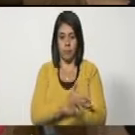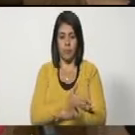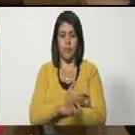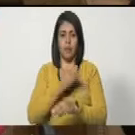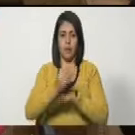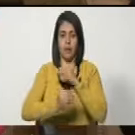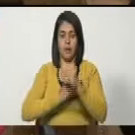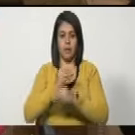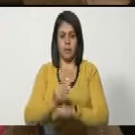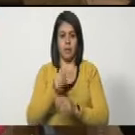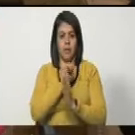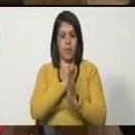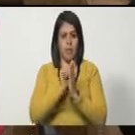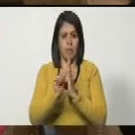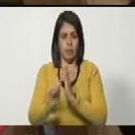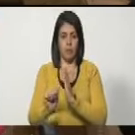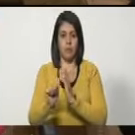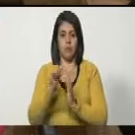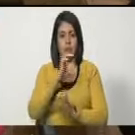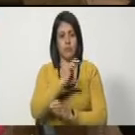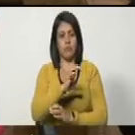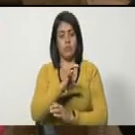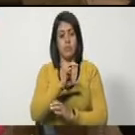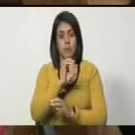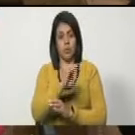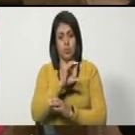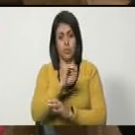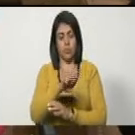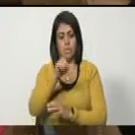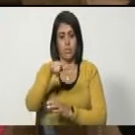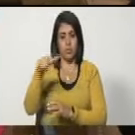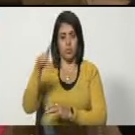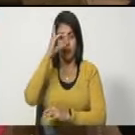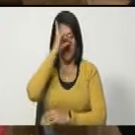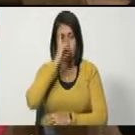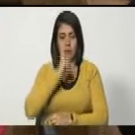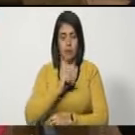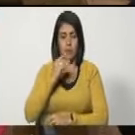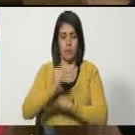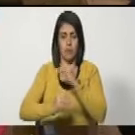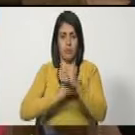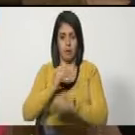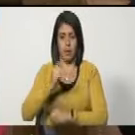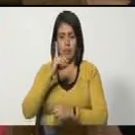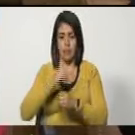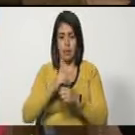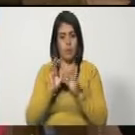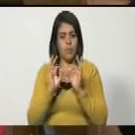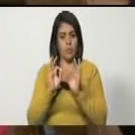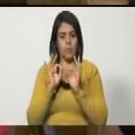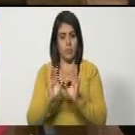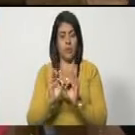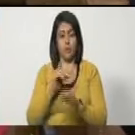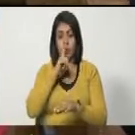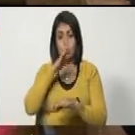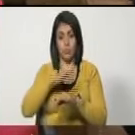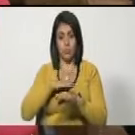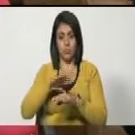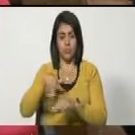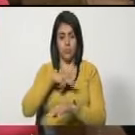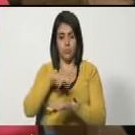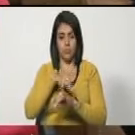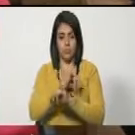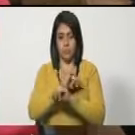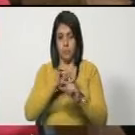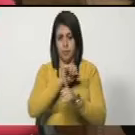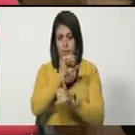los efectos de este artículo, el Consejo Nacional para las Personas con Discapacidad llevará un registro especial de infractores a nivel nacional.